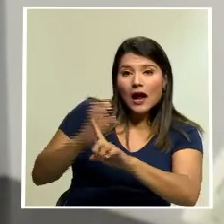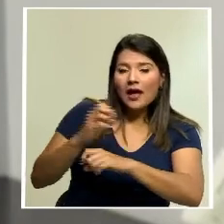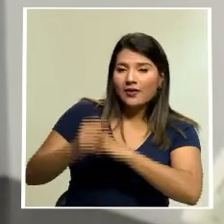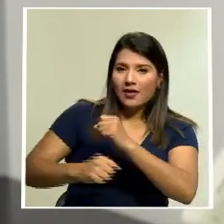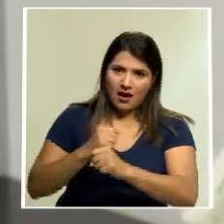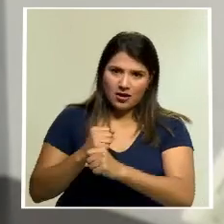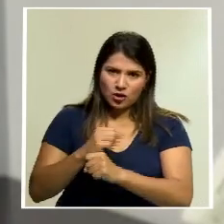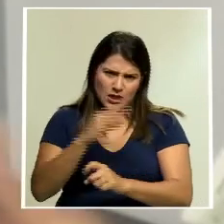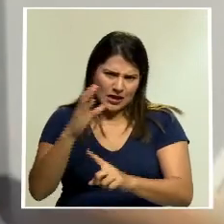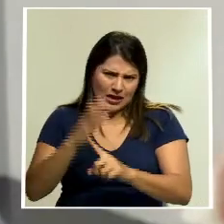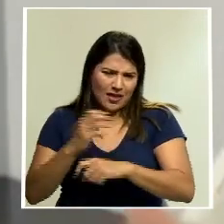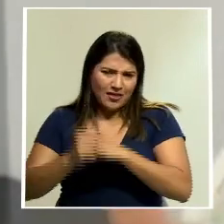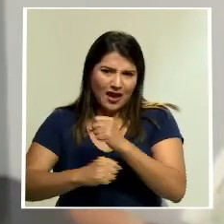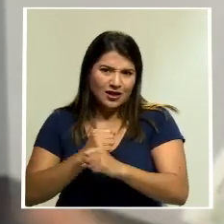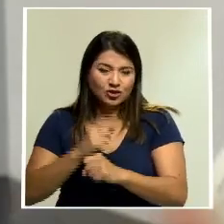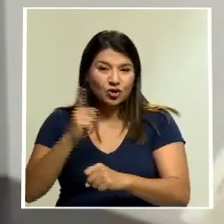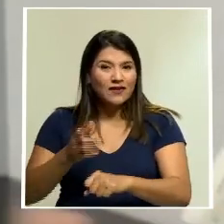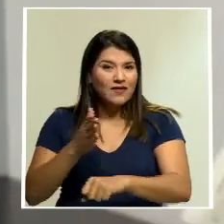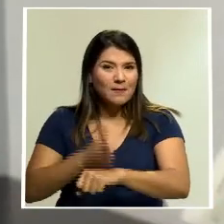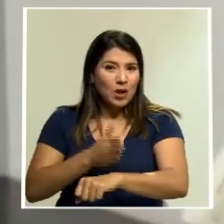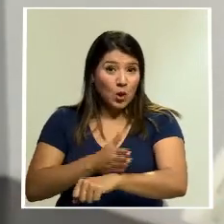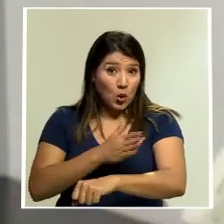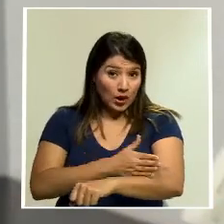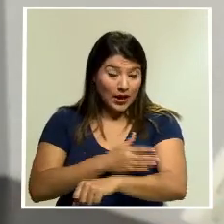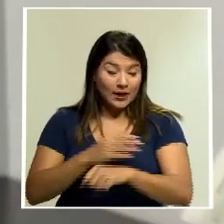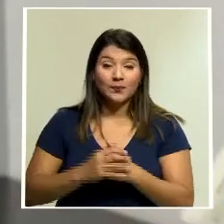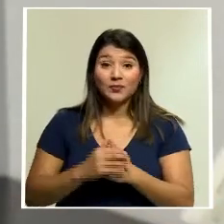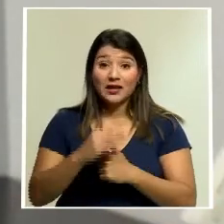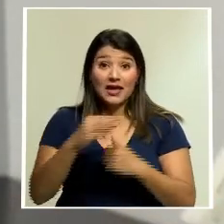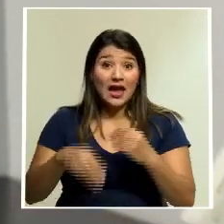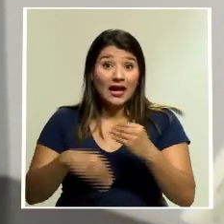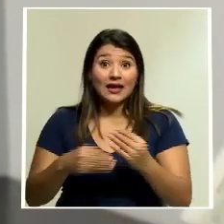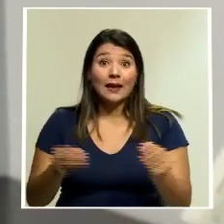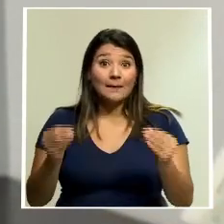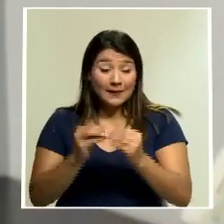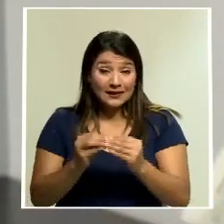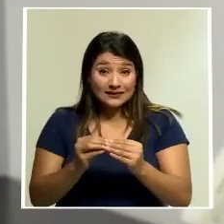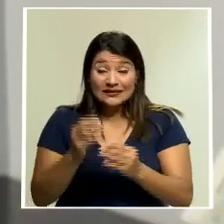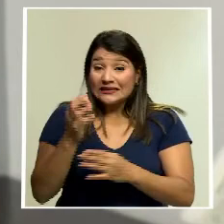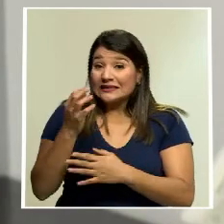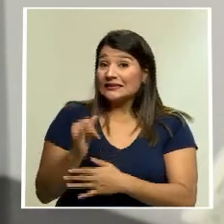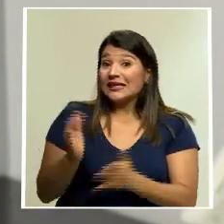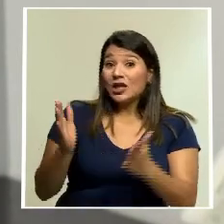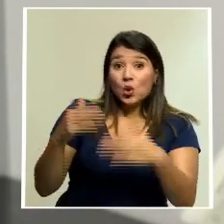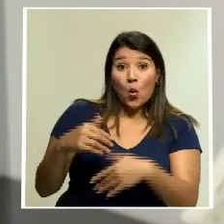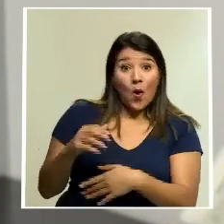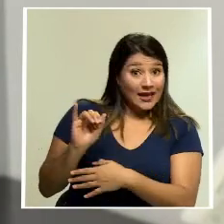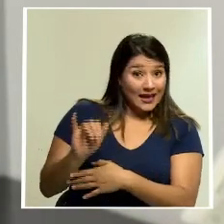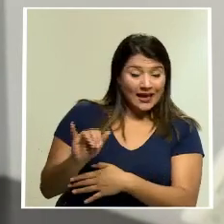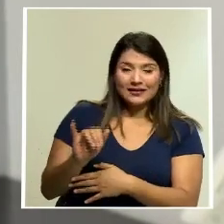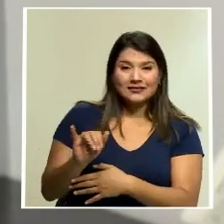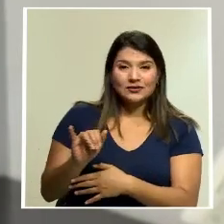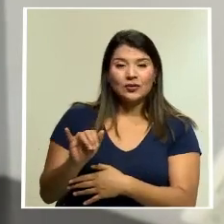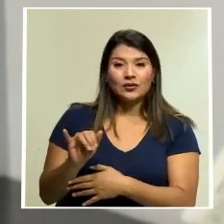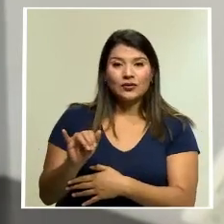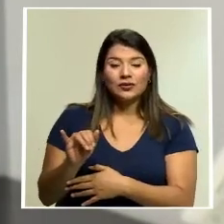cada año hay que mejorarlas y ampliarlas. Cuando no existe ese ejercicio,